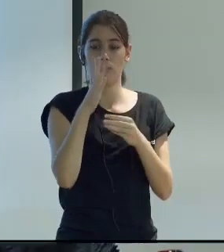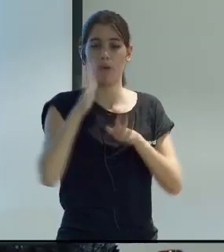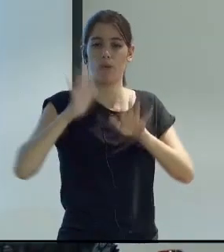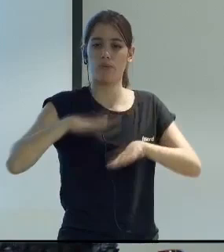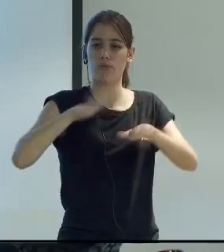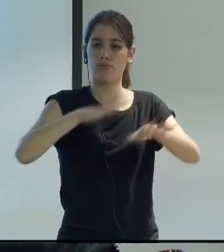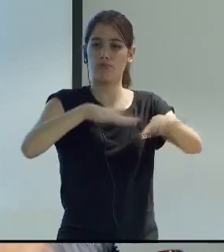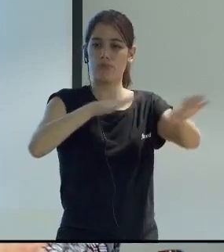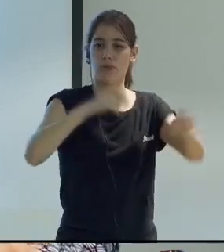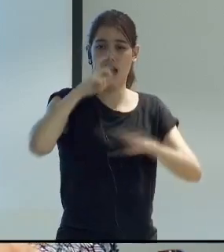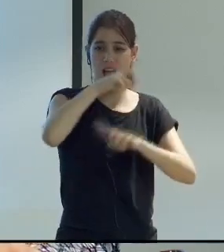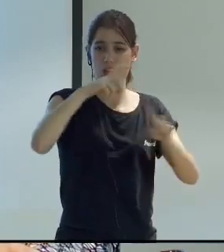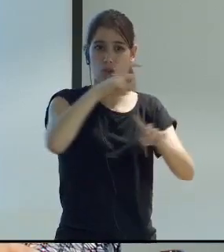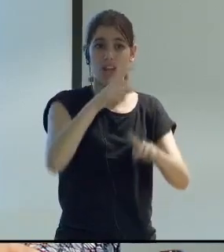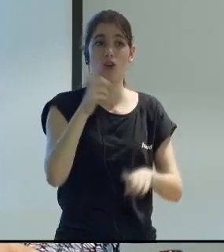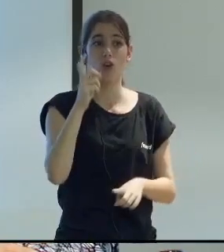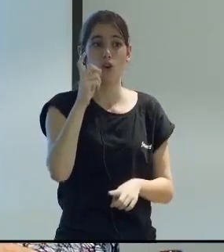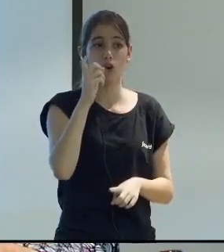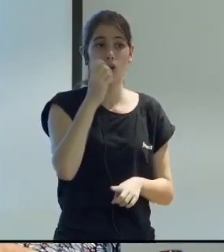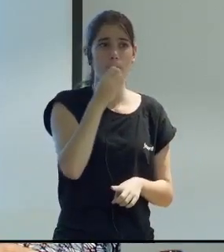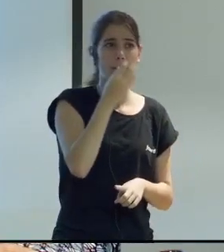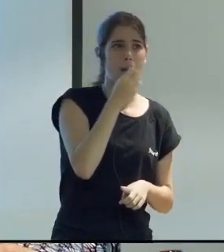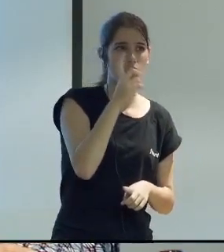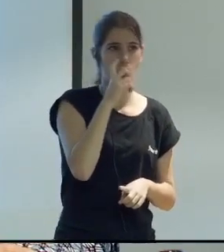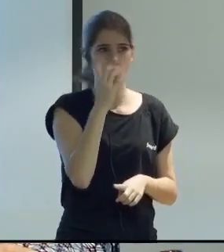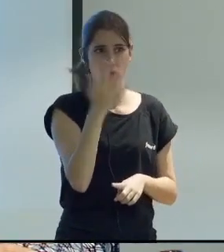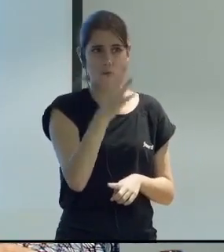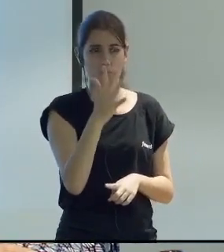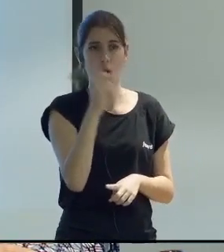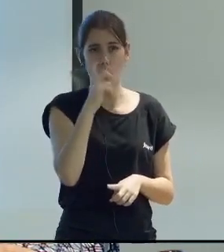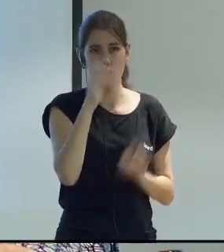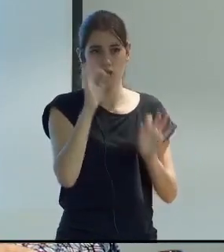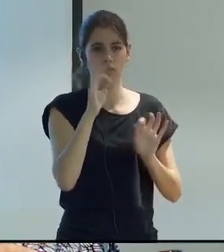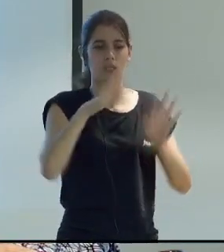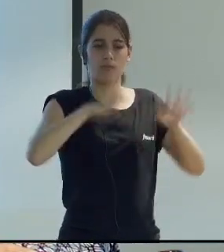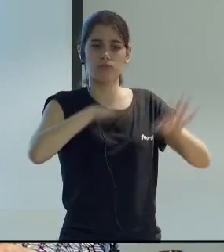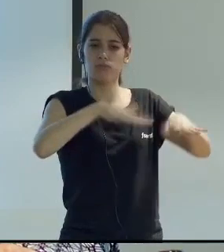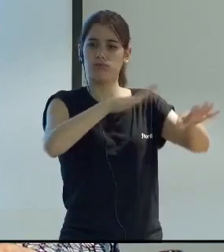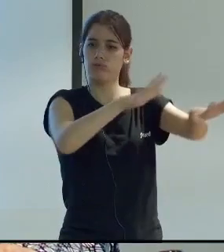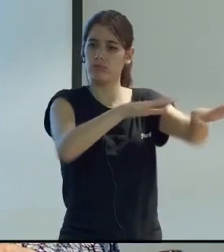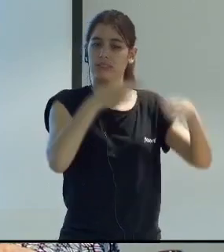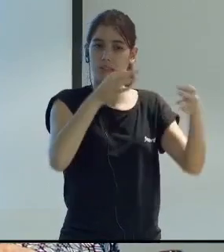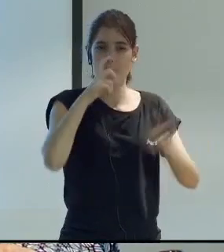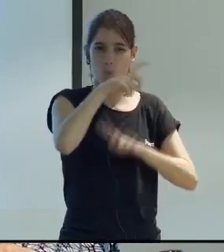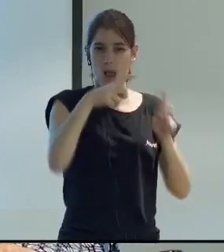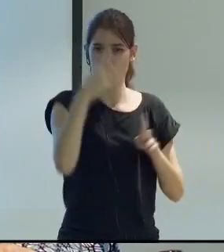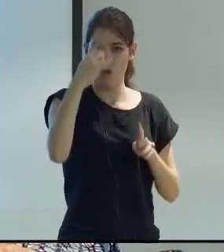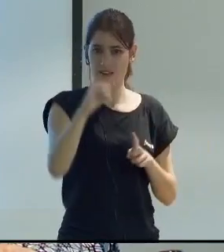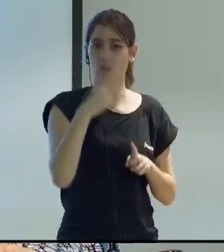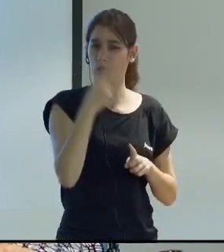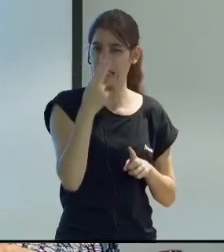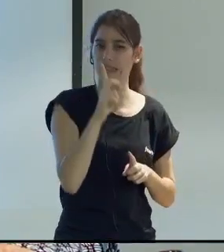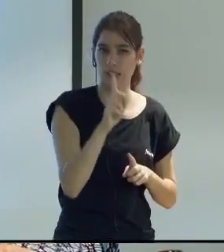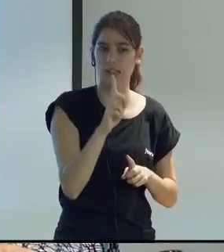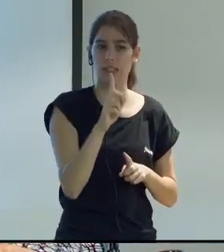los años, no en junio, no en mayo, en junio, siempre lo celebran. En junio es un desfile y es algo muy interesante. No se